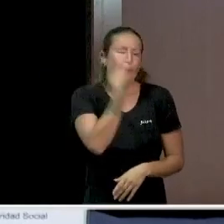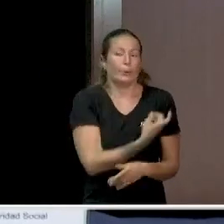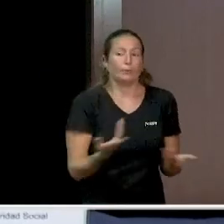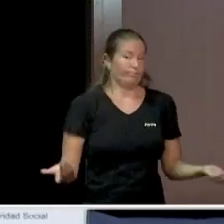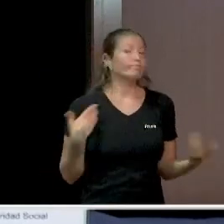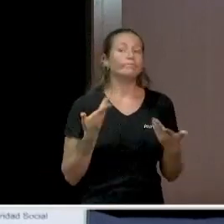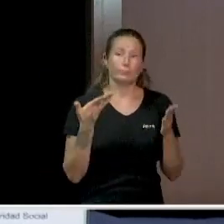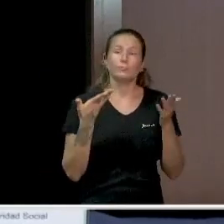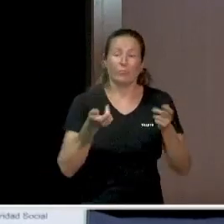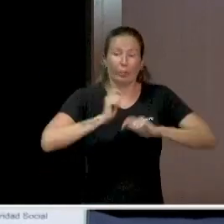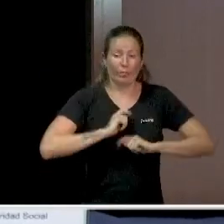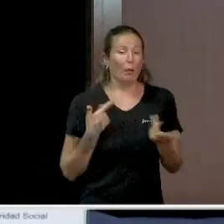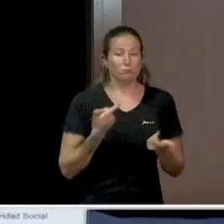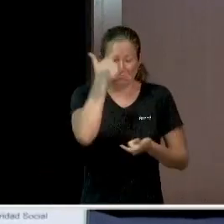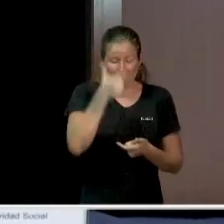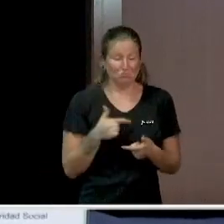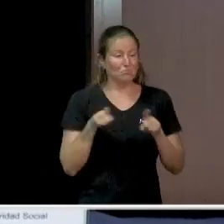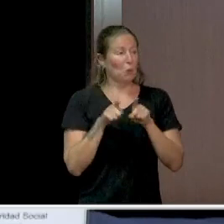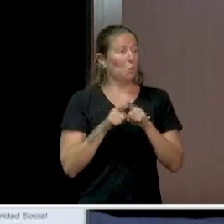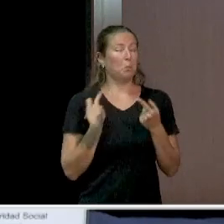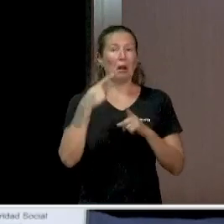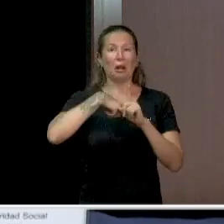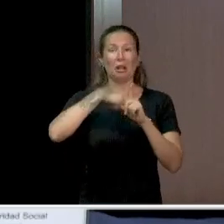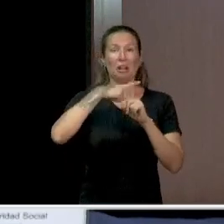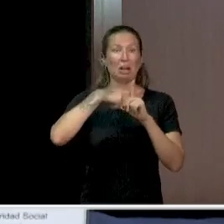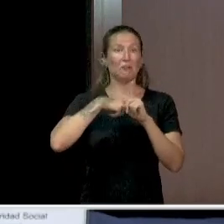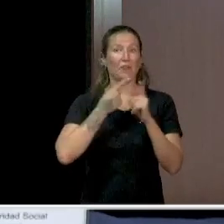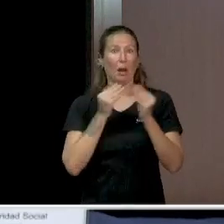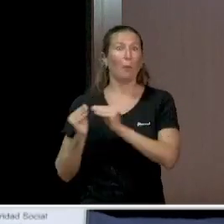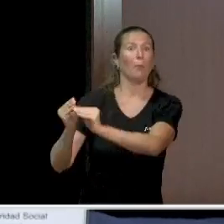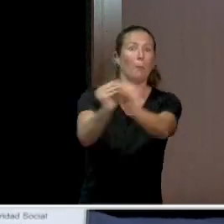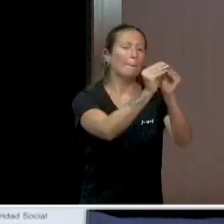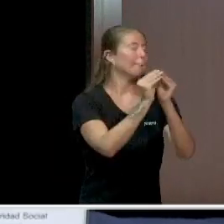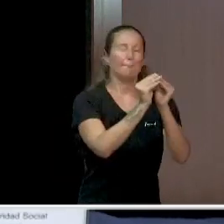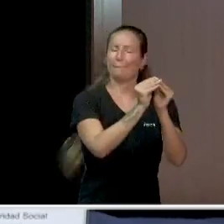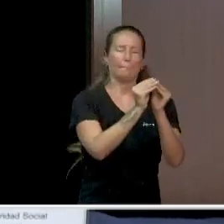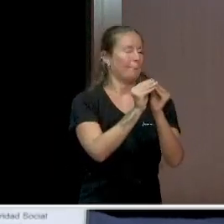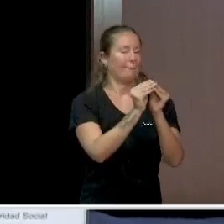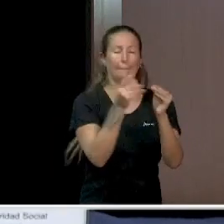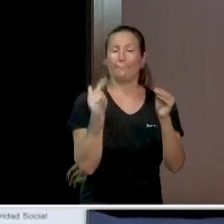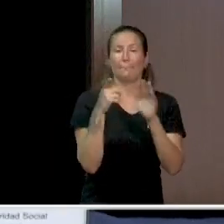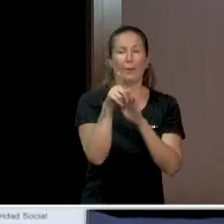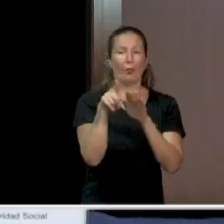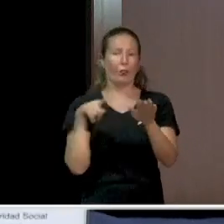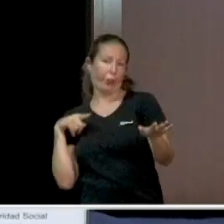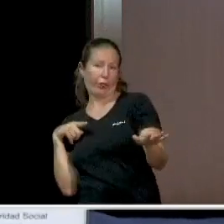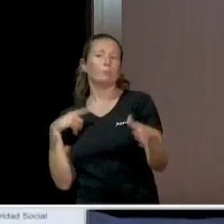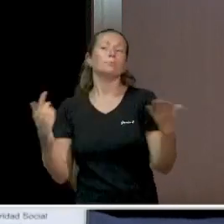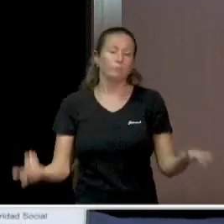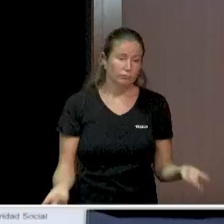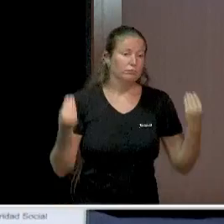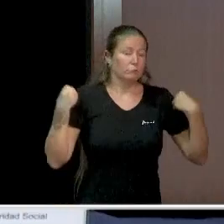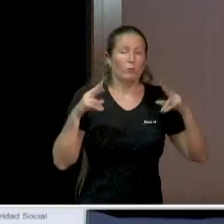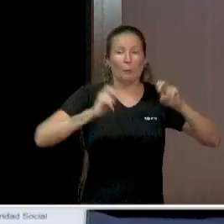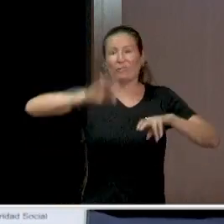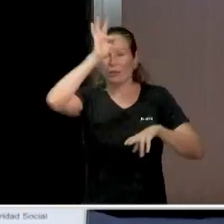su estatus de ciudadanía a una cota inferior precisamente al patrón constitucional de teórica igualdad